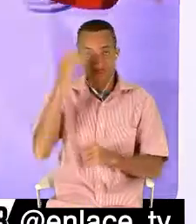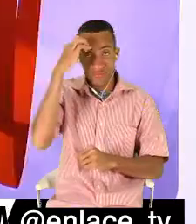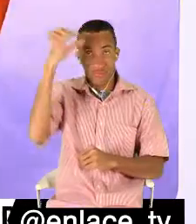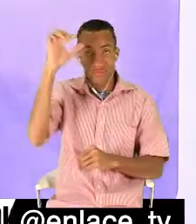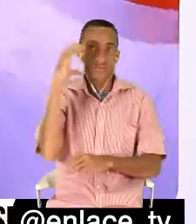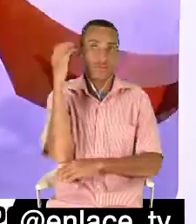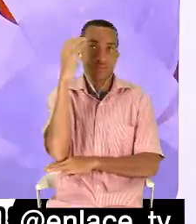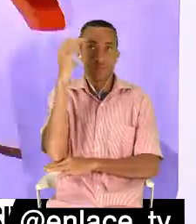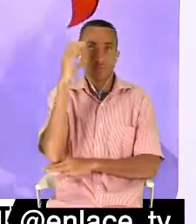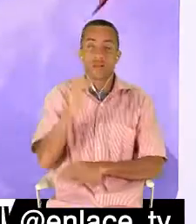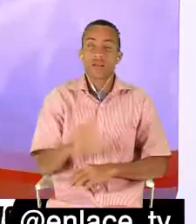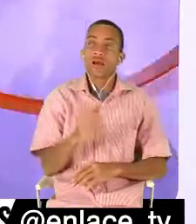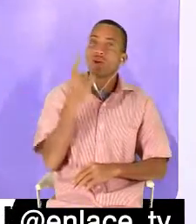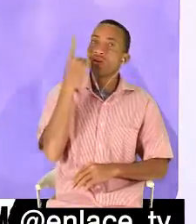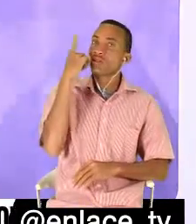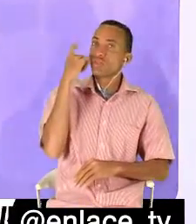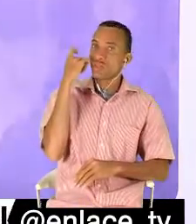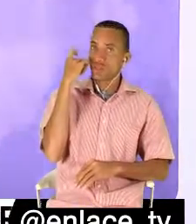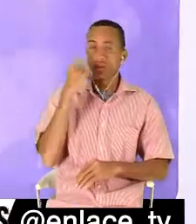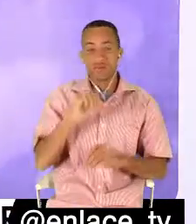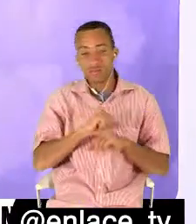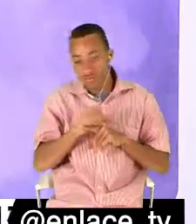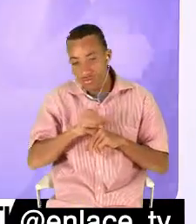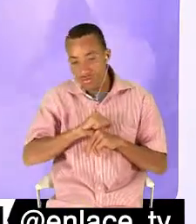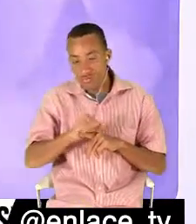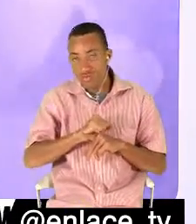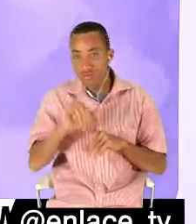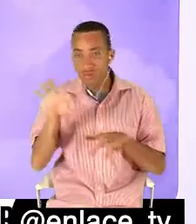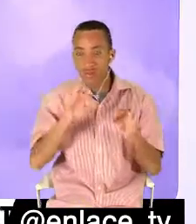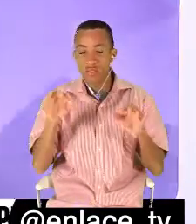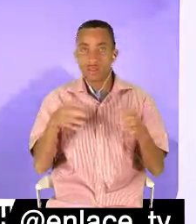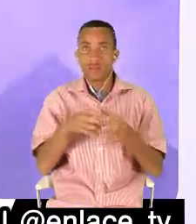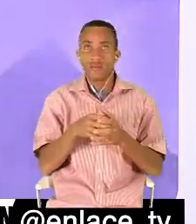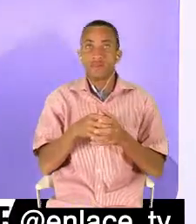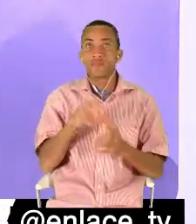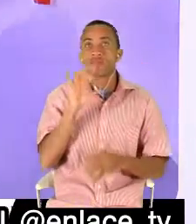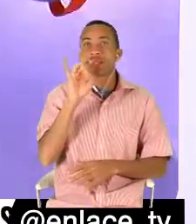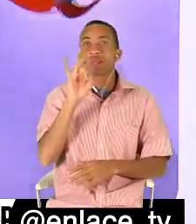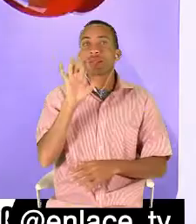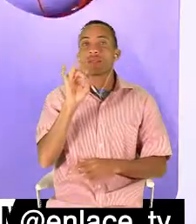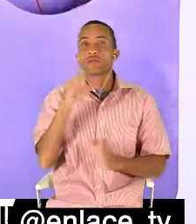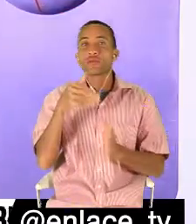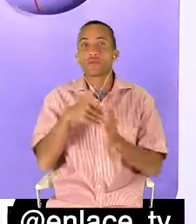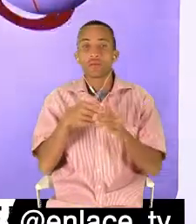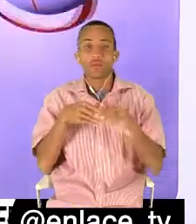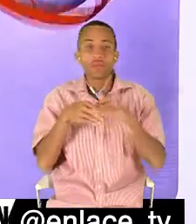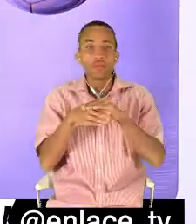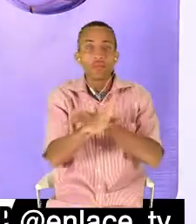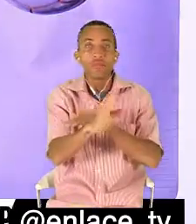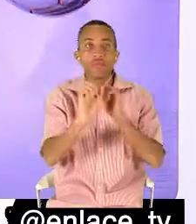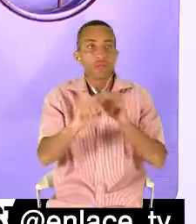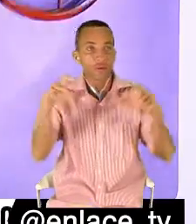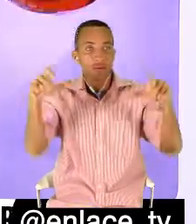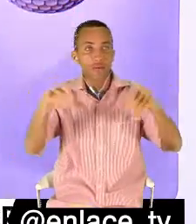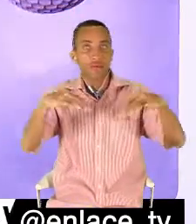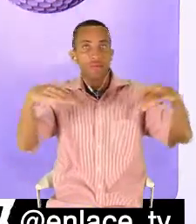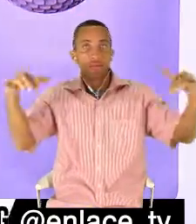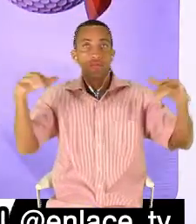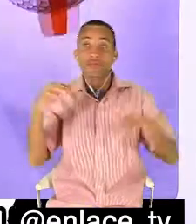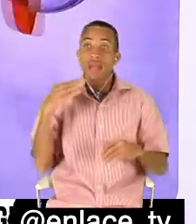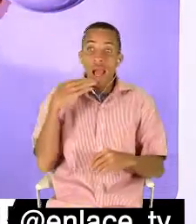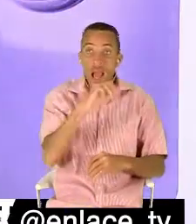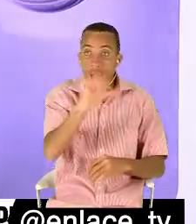en el día de ayer, entrenó y ya están listos también los convocados. 15.000 pesos el valor de la boletería y cada mujer ingresa gratis